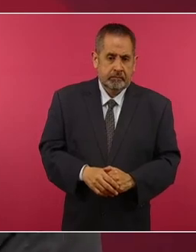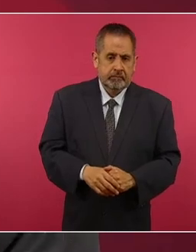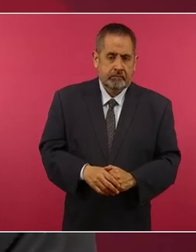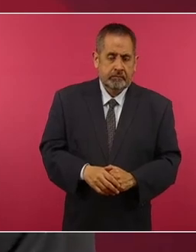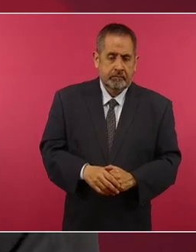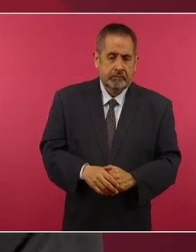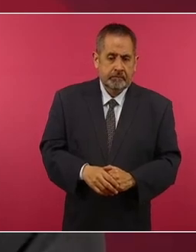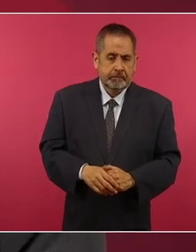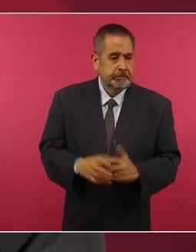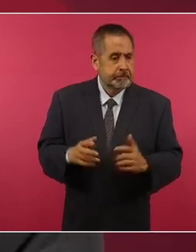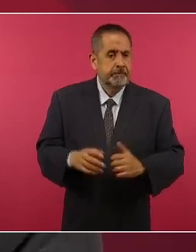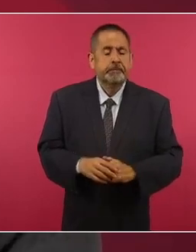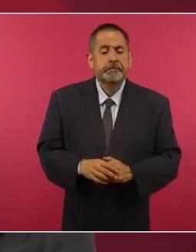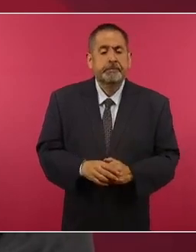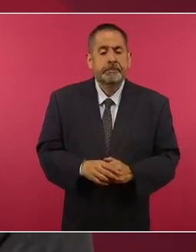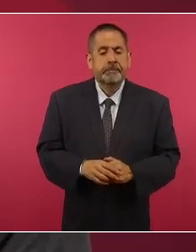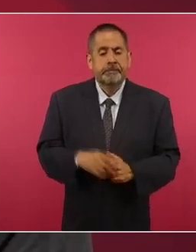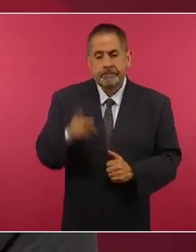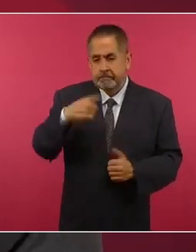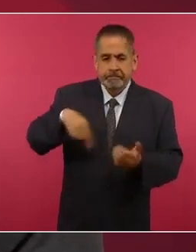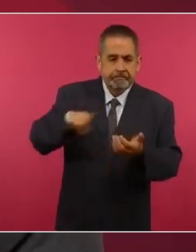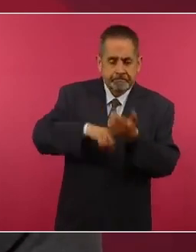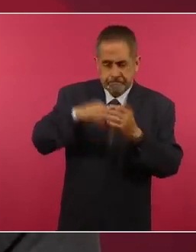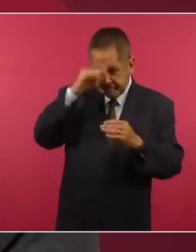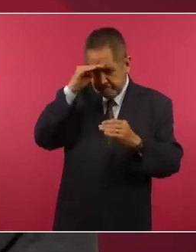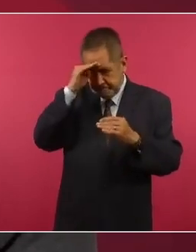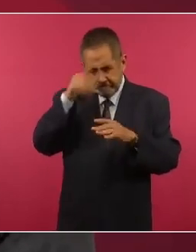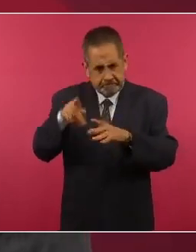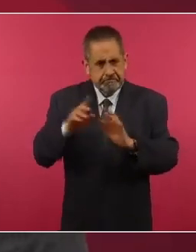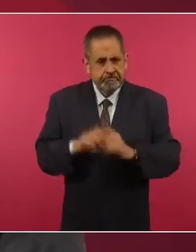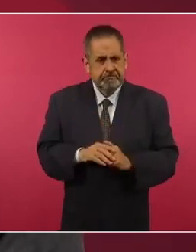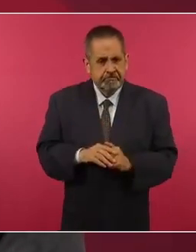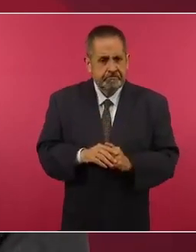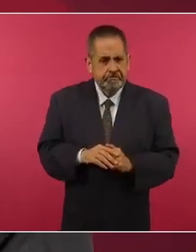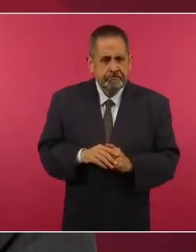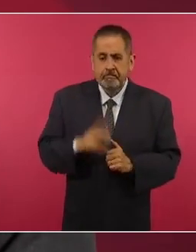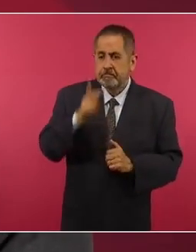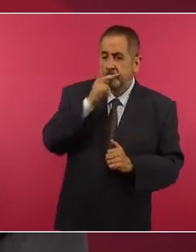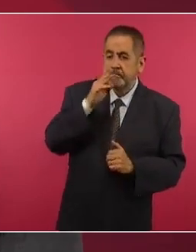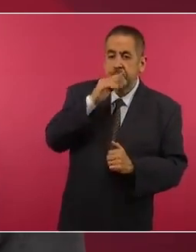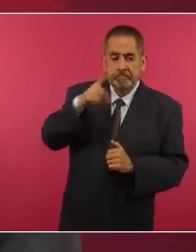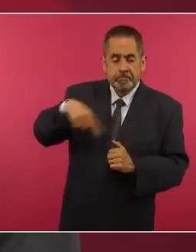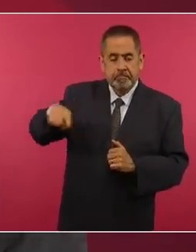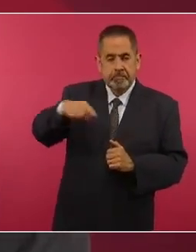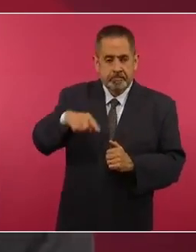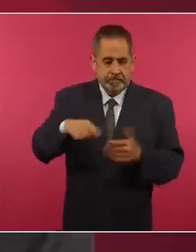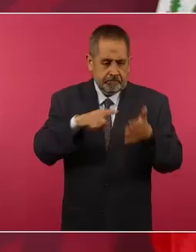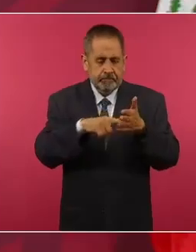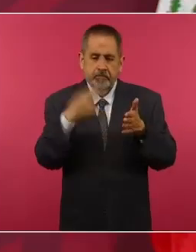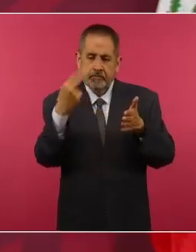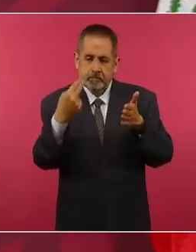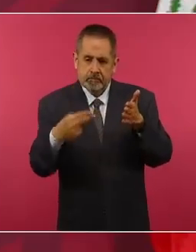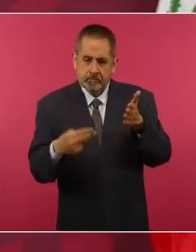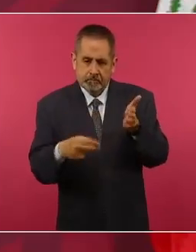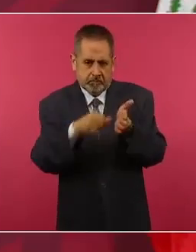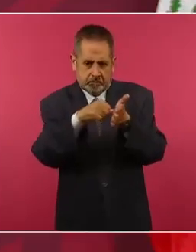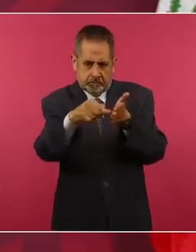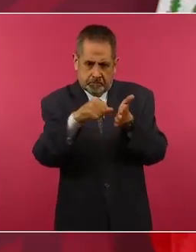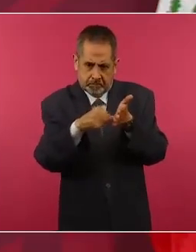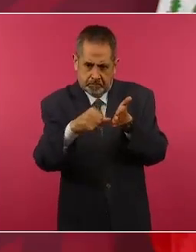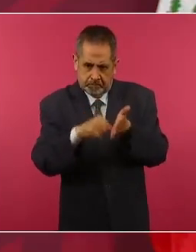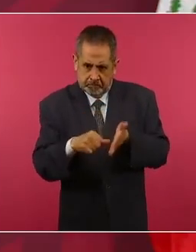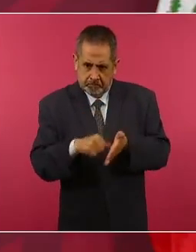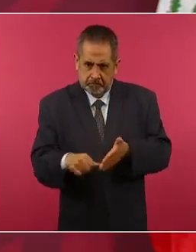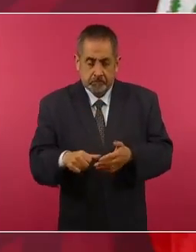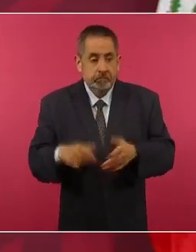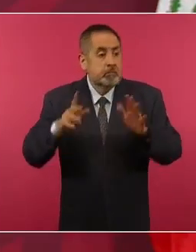De todas maneras, se consideró de que por los padres se testara. Tan es así que yo